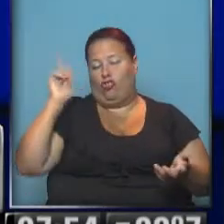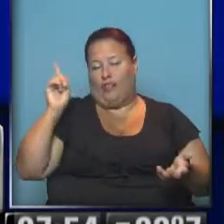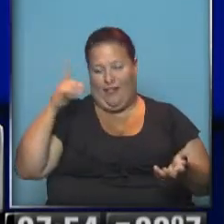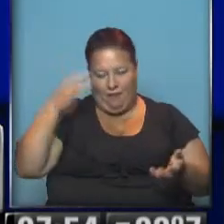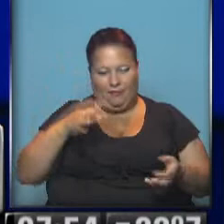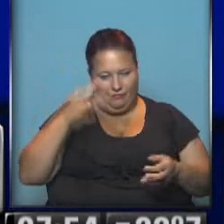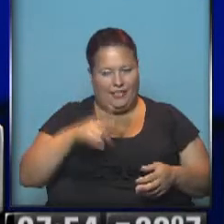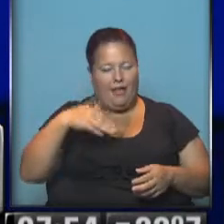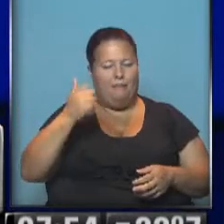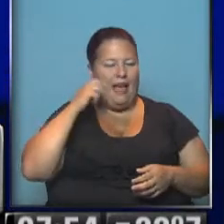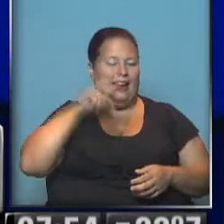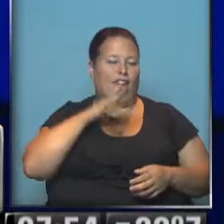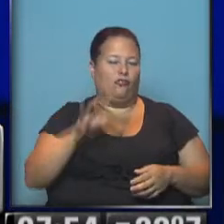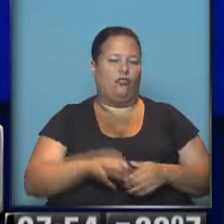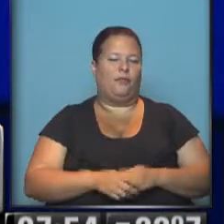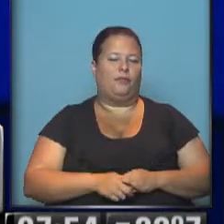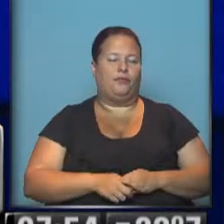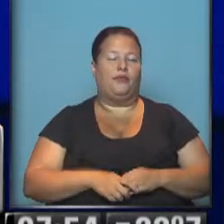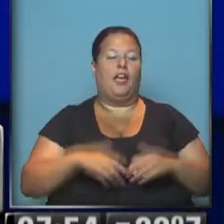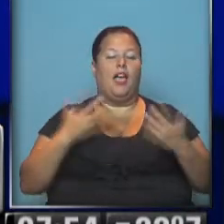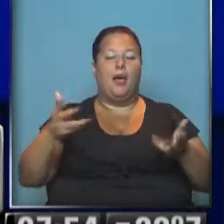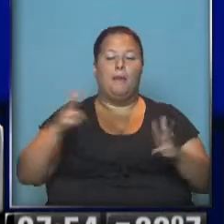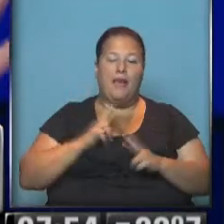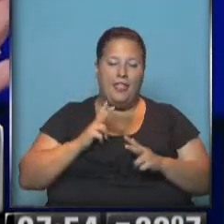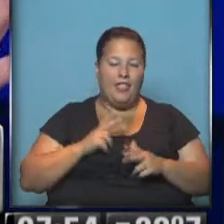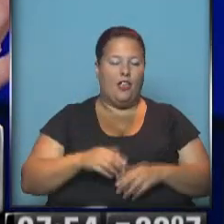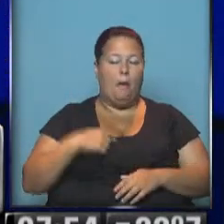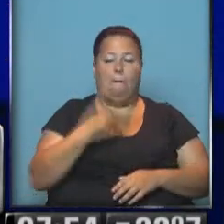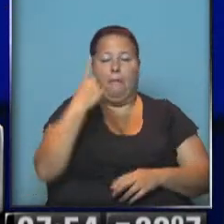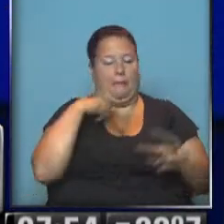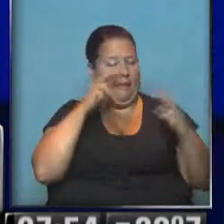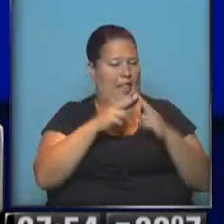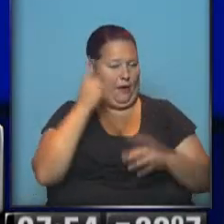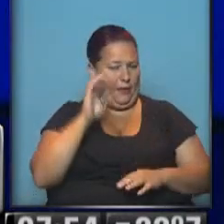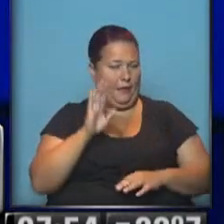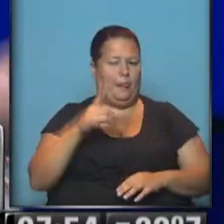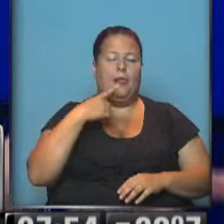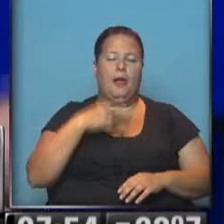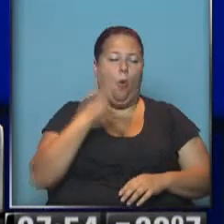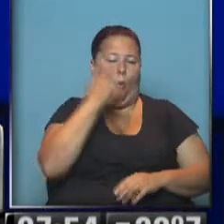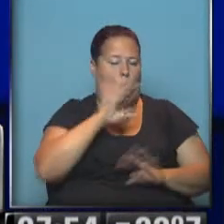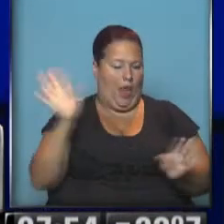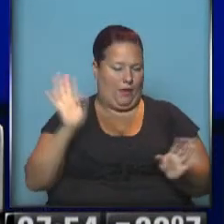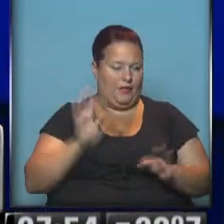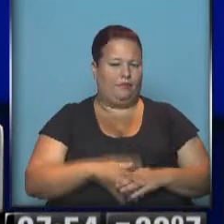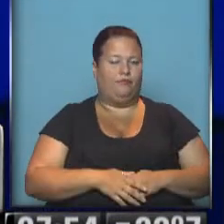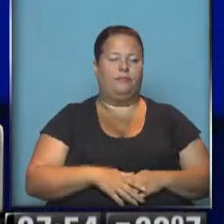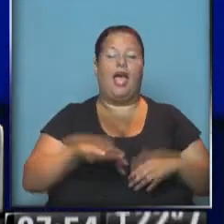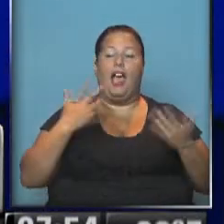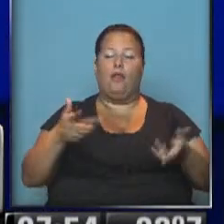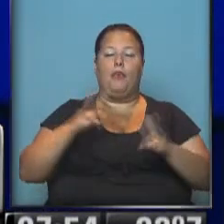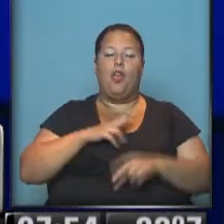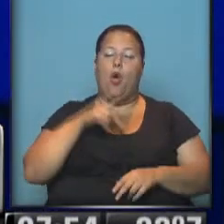pero sí, era Mañeto. Entonces me dijo que era la primera vez que yo lo veía, y única. Entonces me dijo,